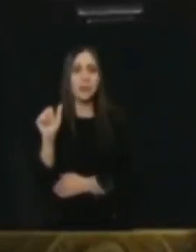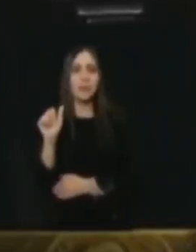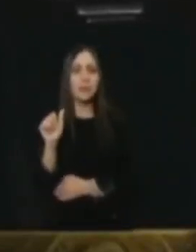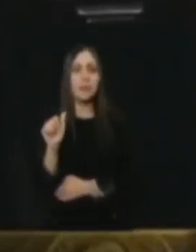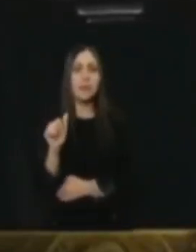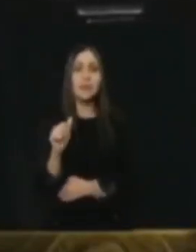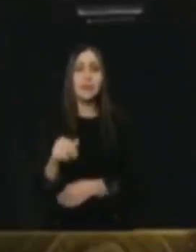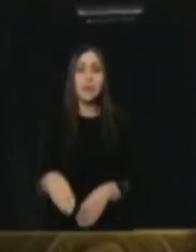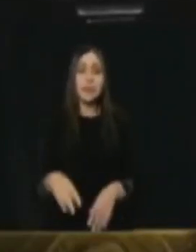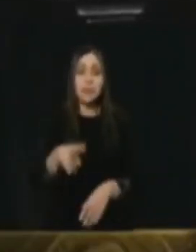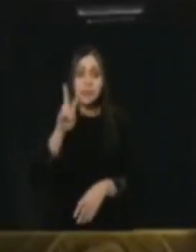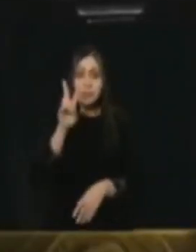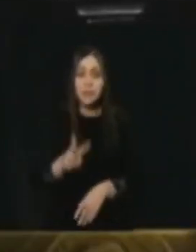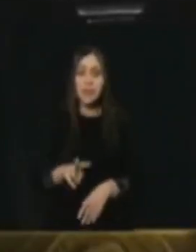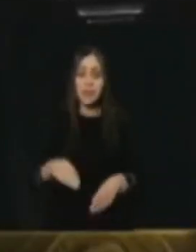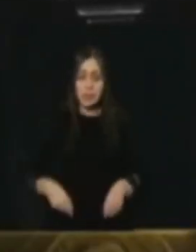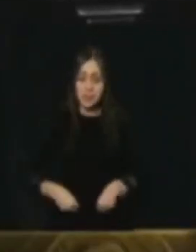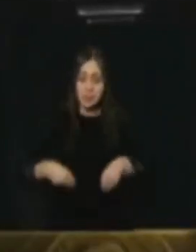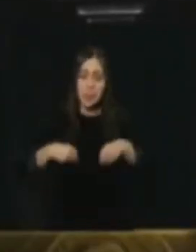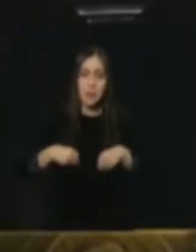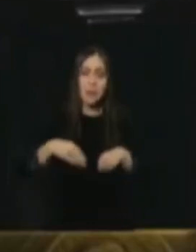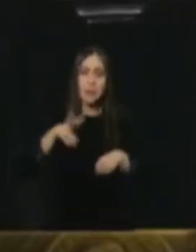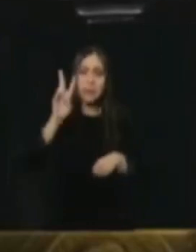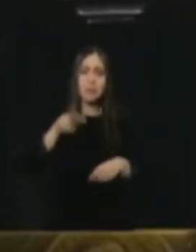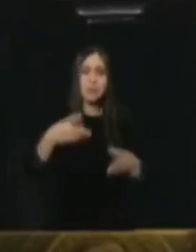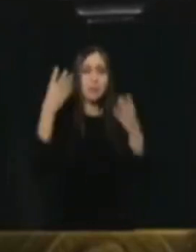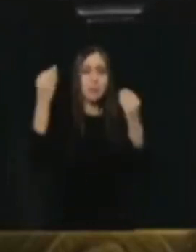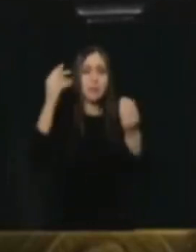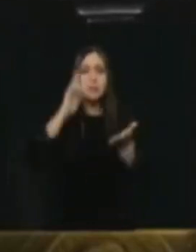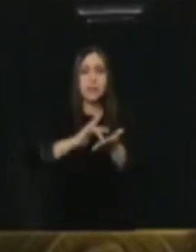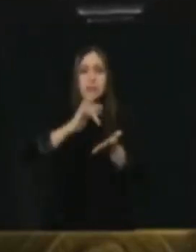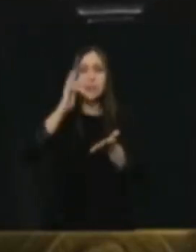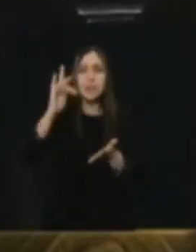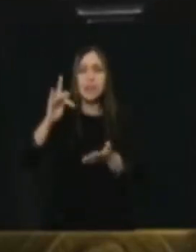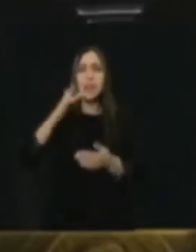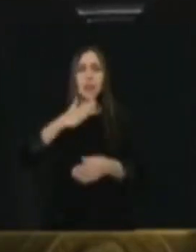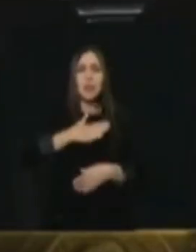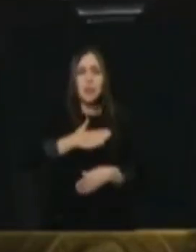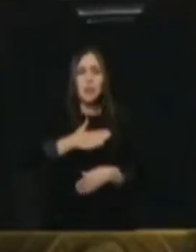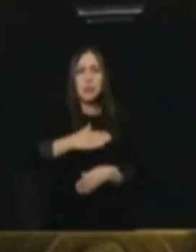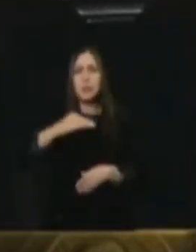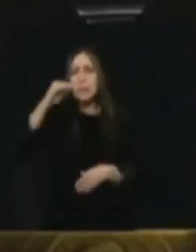me ha permitido escribir lo que pienso.